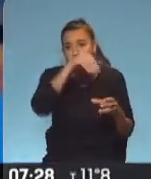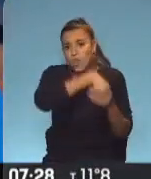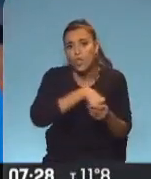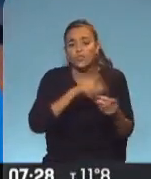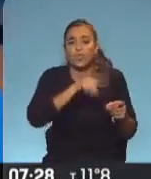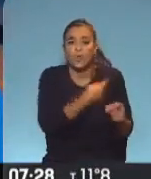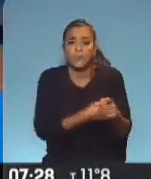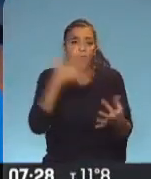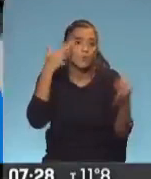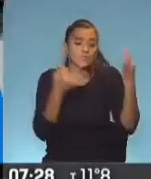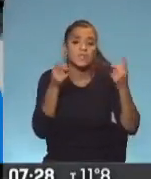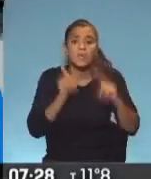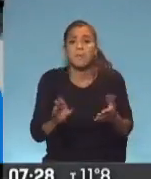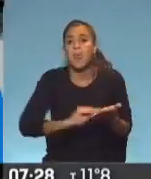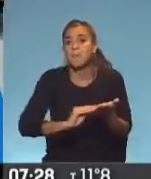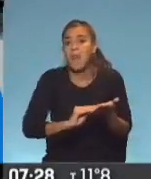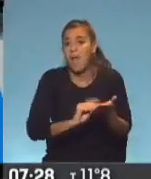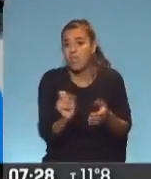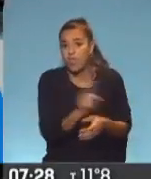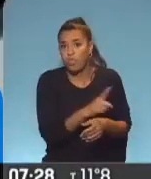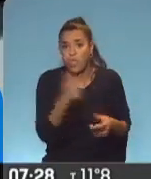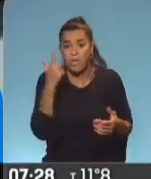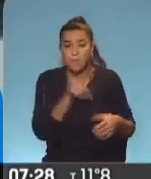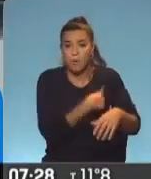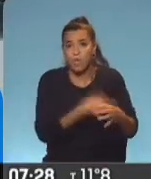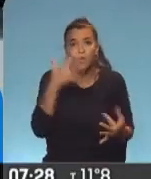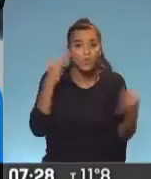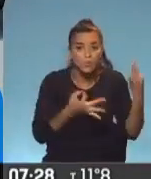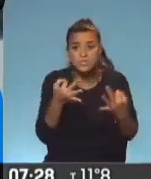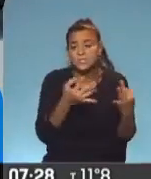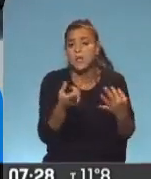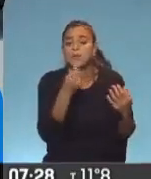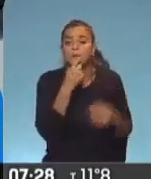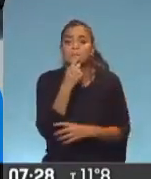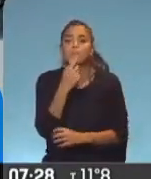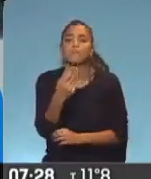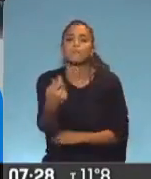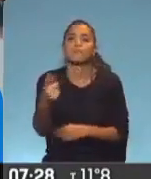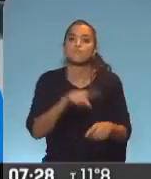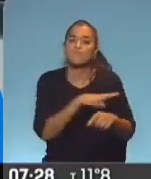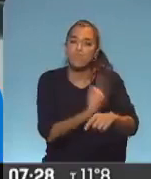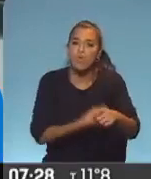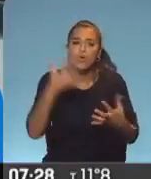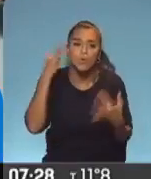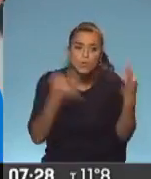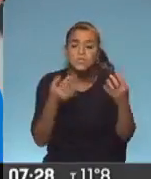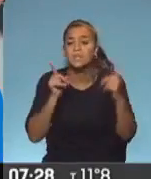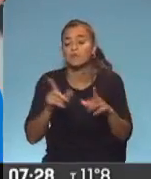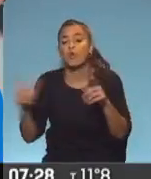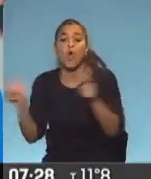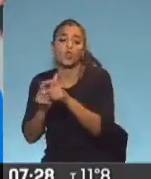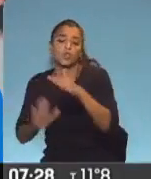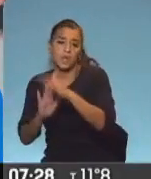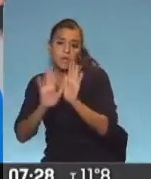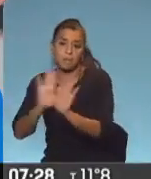Judicial y a los empleados del Poder Judicial. El Consejo de la Magistratura tiene todo lo que es Poder Judicial, con excepción de la Corte, que